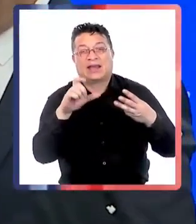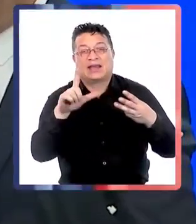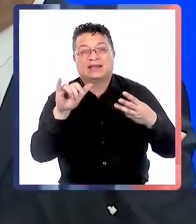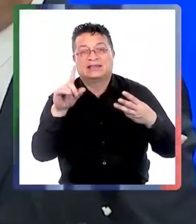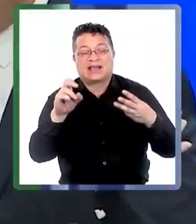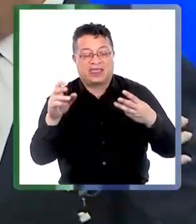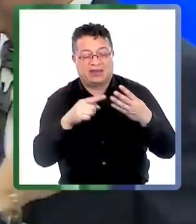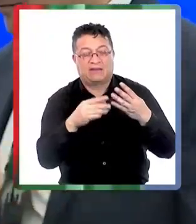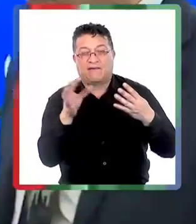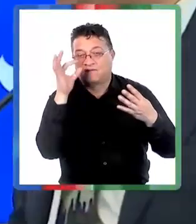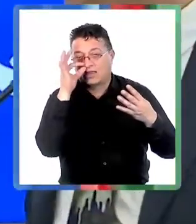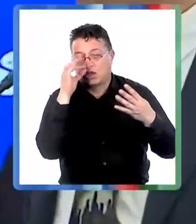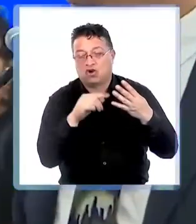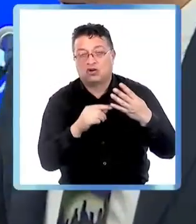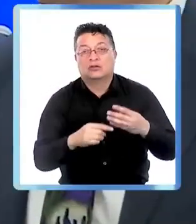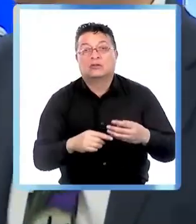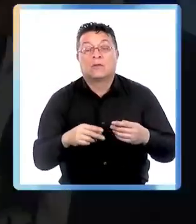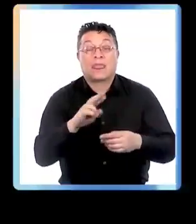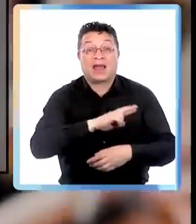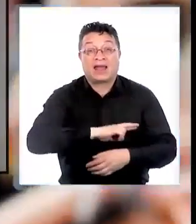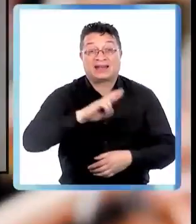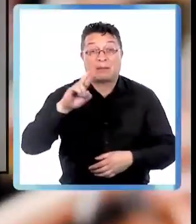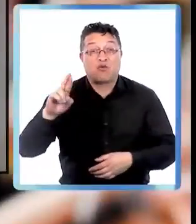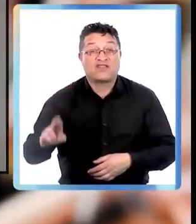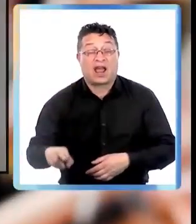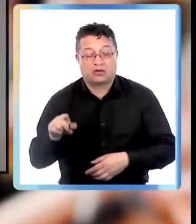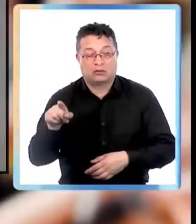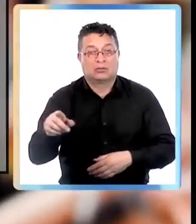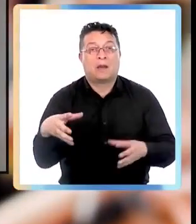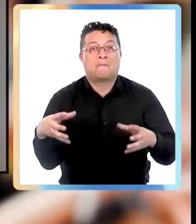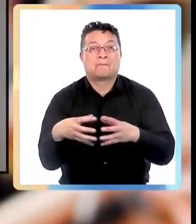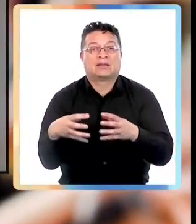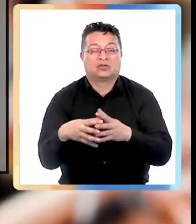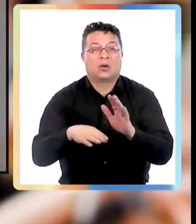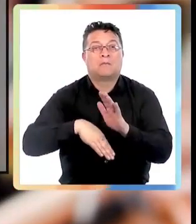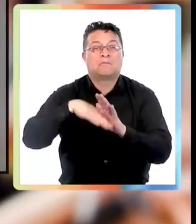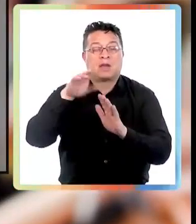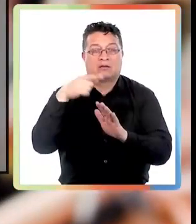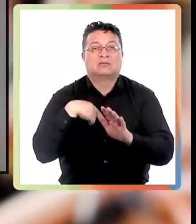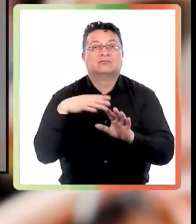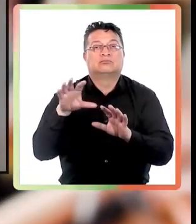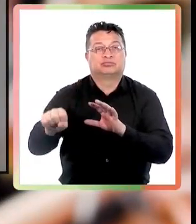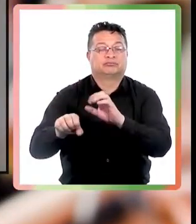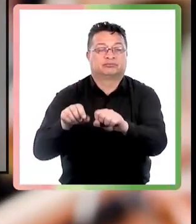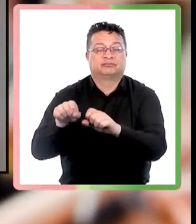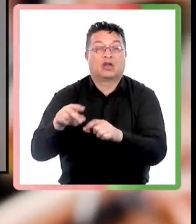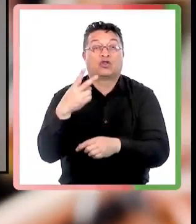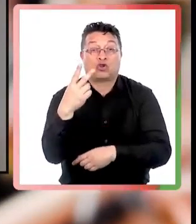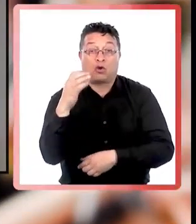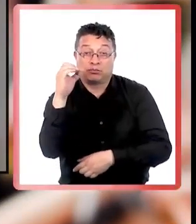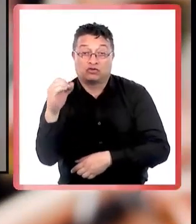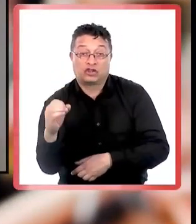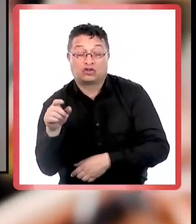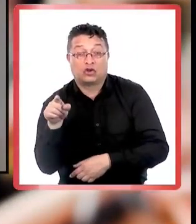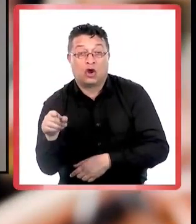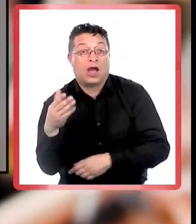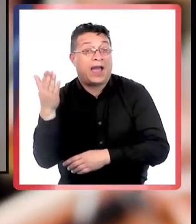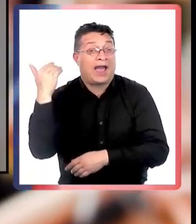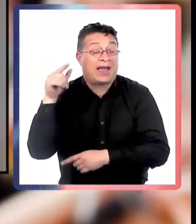Jara, Álvaro Elizalde y Camila Vallejo. Los republicanos se convirtieron en el partido con mayor identificación, pasó